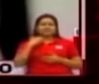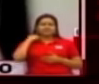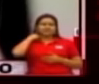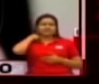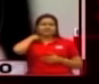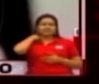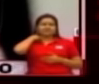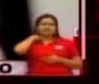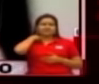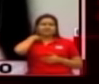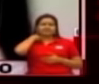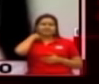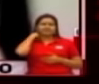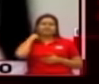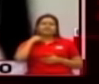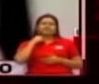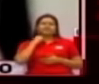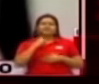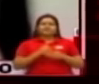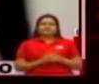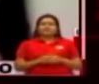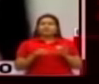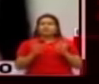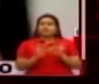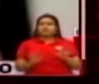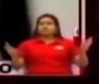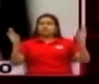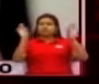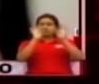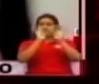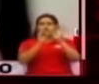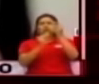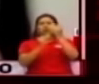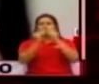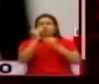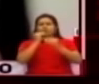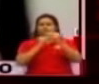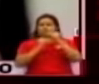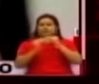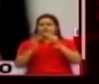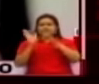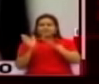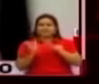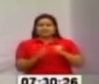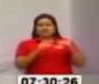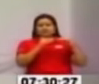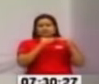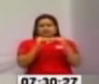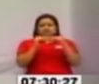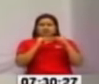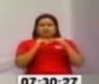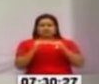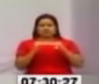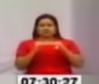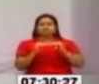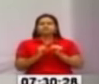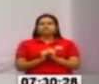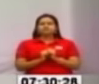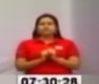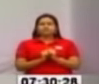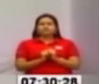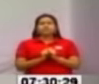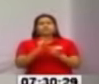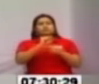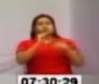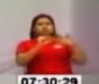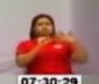Así es, Vani, es importantísimo tener primeramente una alimentación variada, equilibrada, es decir, que necesito tener todos los